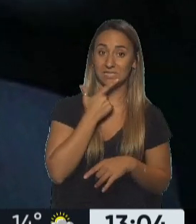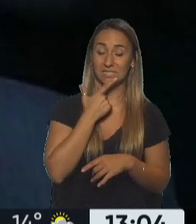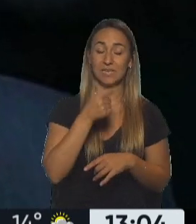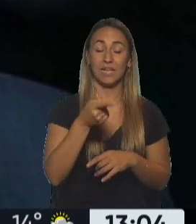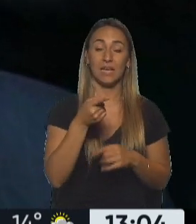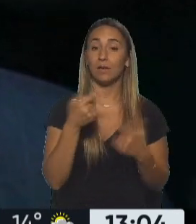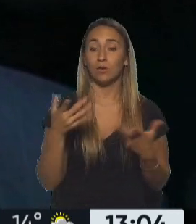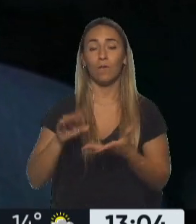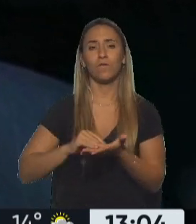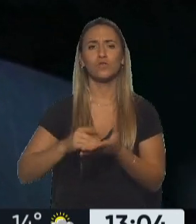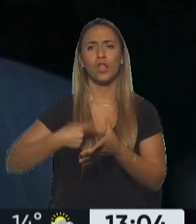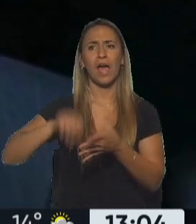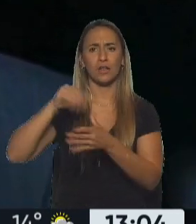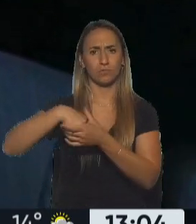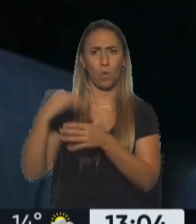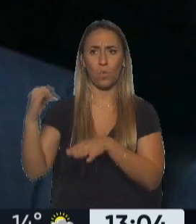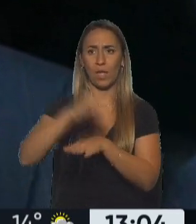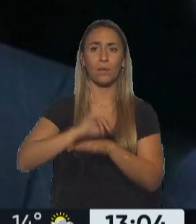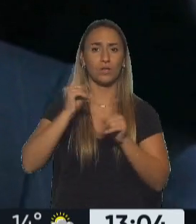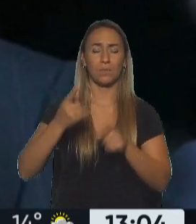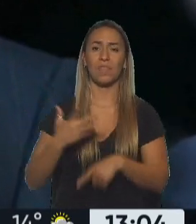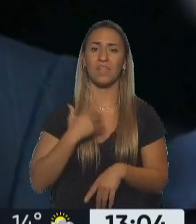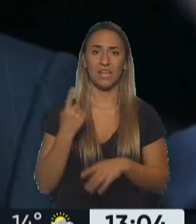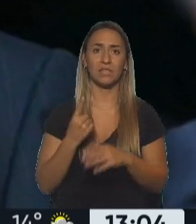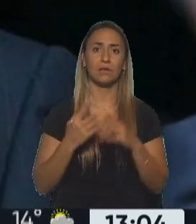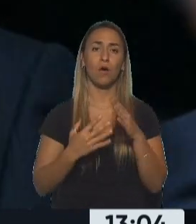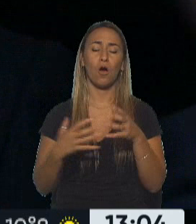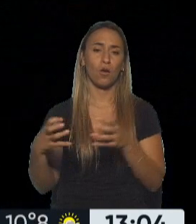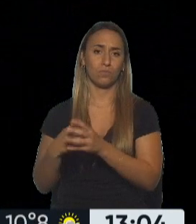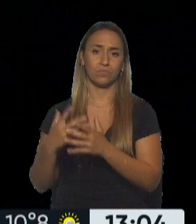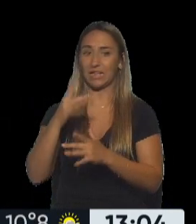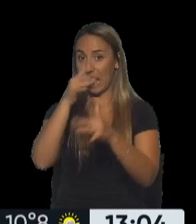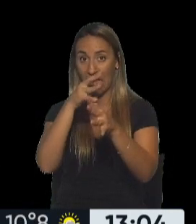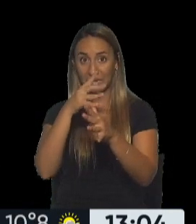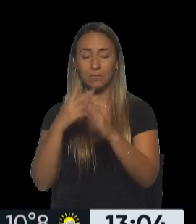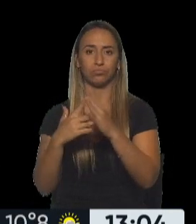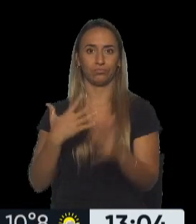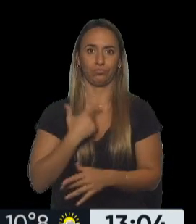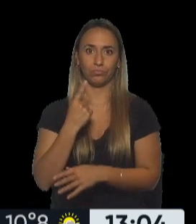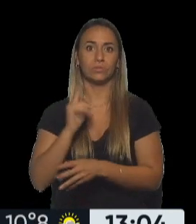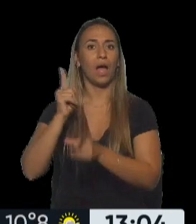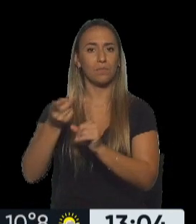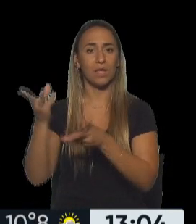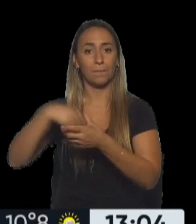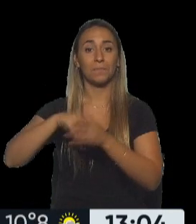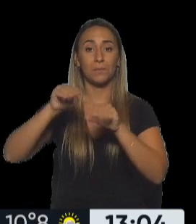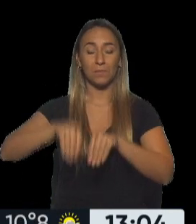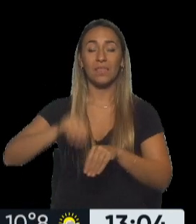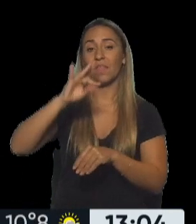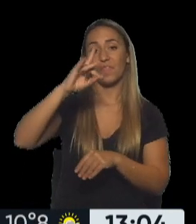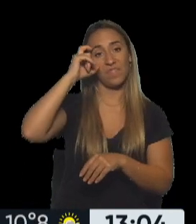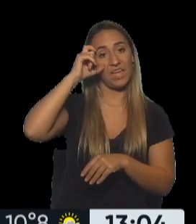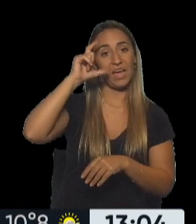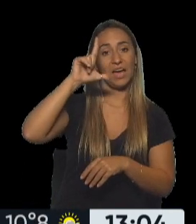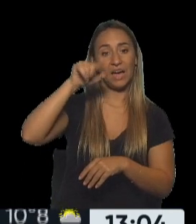de este viaje también participaron altos directivos del grupo Clarín y el ministro de seguridad Porteño Marcelo dales